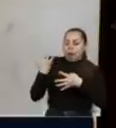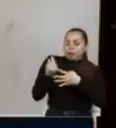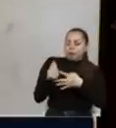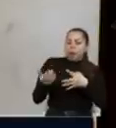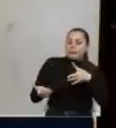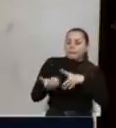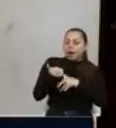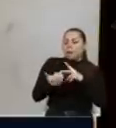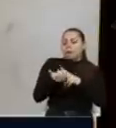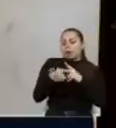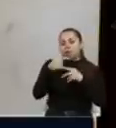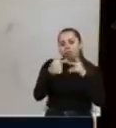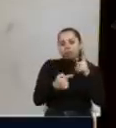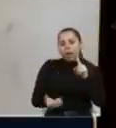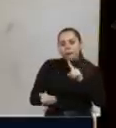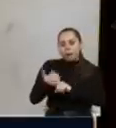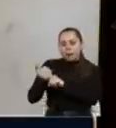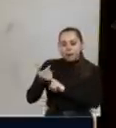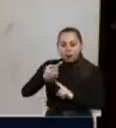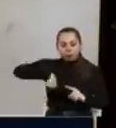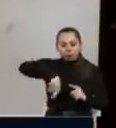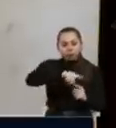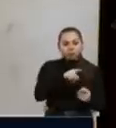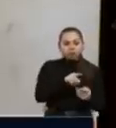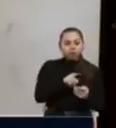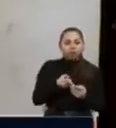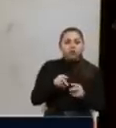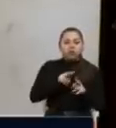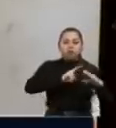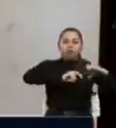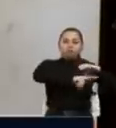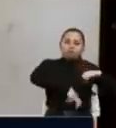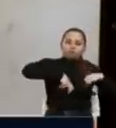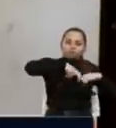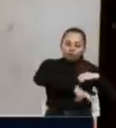la extracción ilícita de minerales.